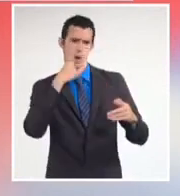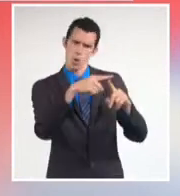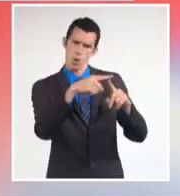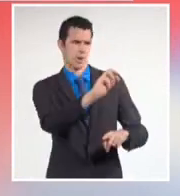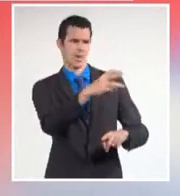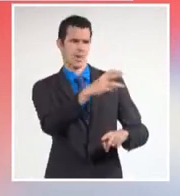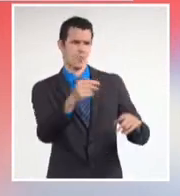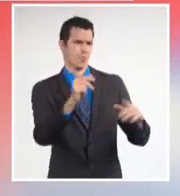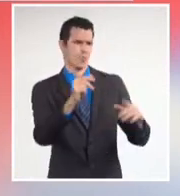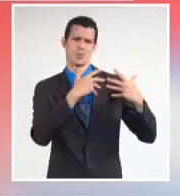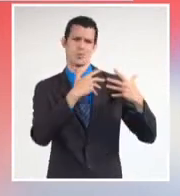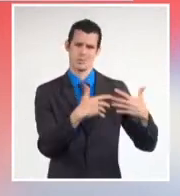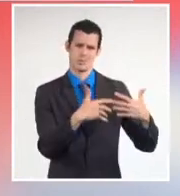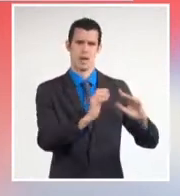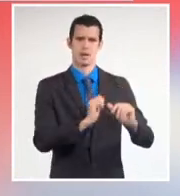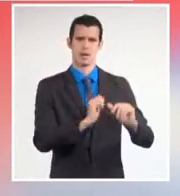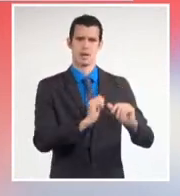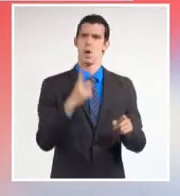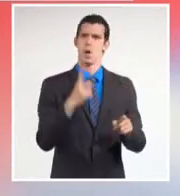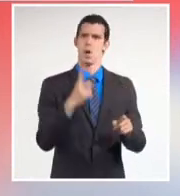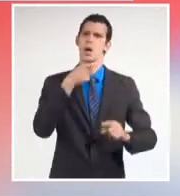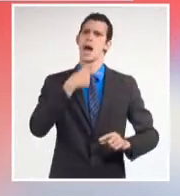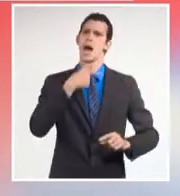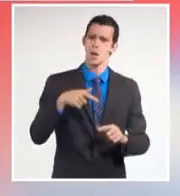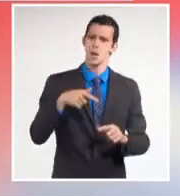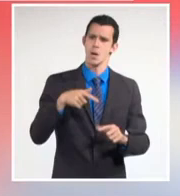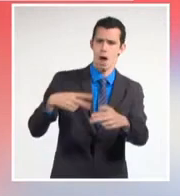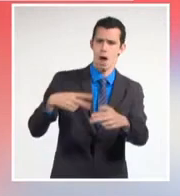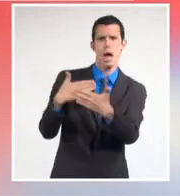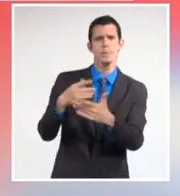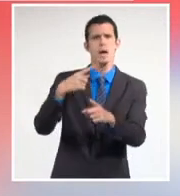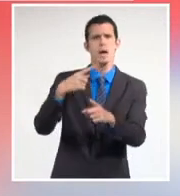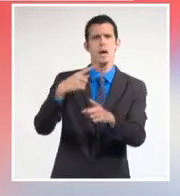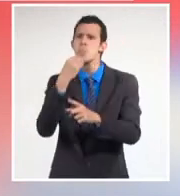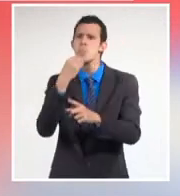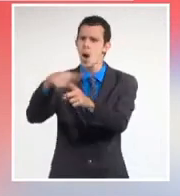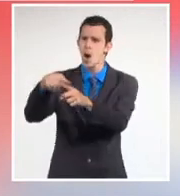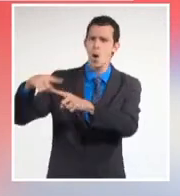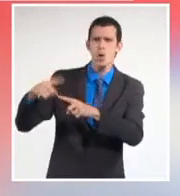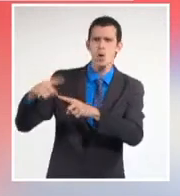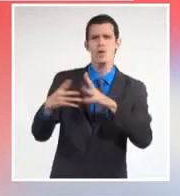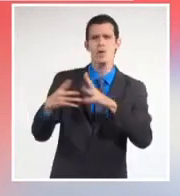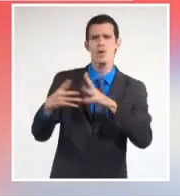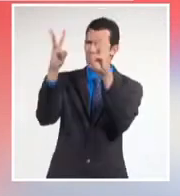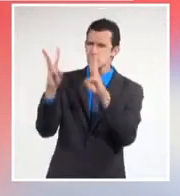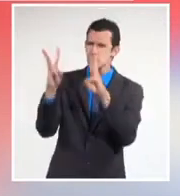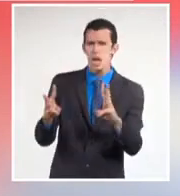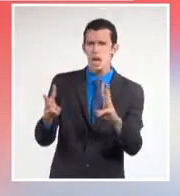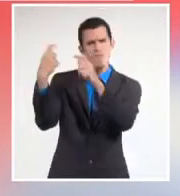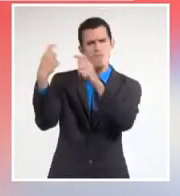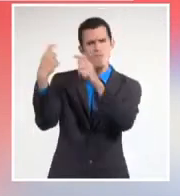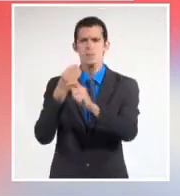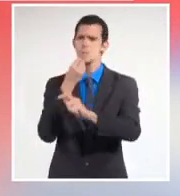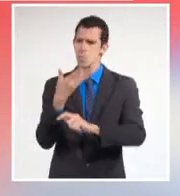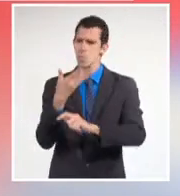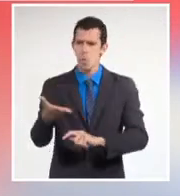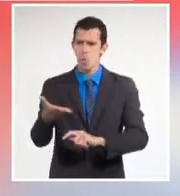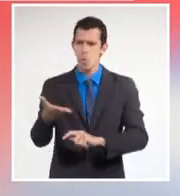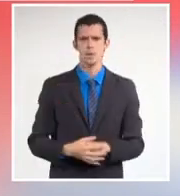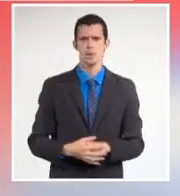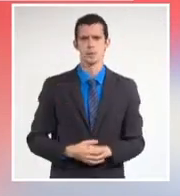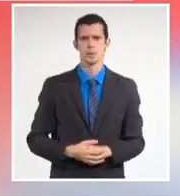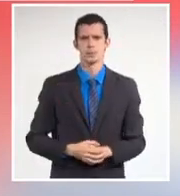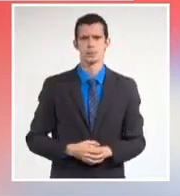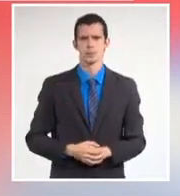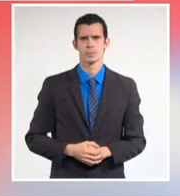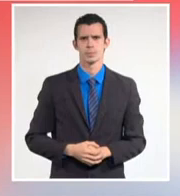convertible, tanto minorista como mayorista, y determinado nivel de ventas en el comercio electrónico. Y ha habido una tendencia a